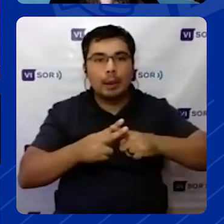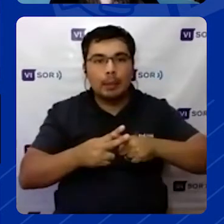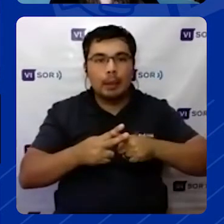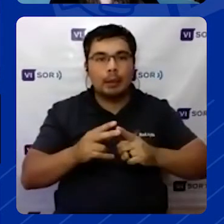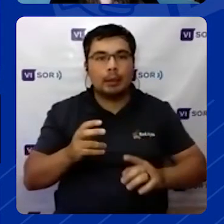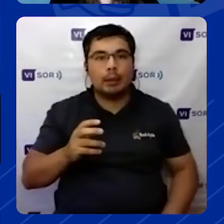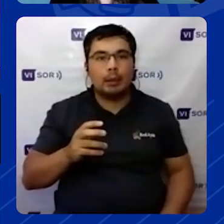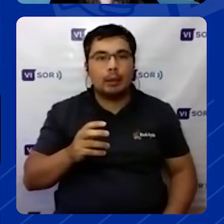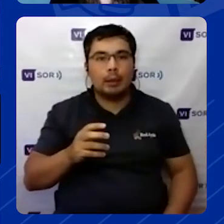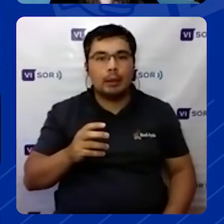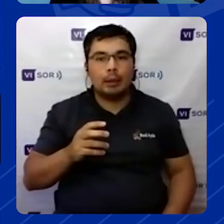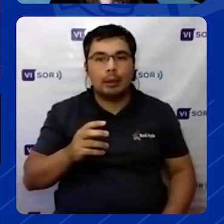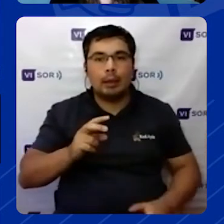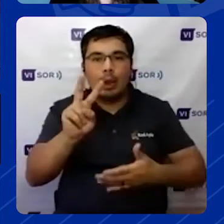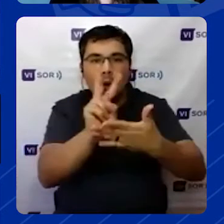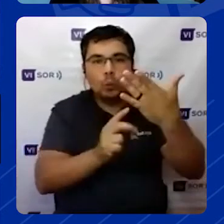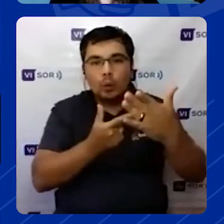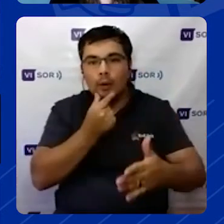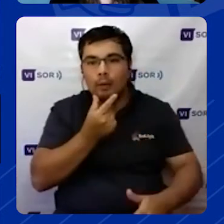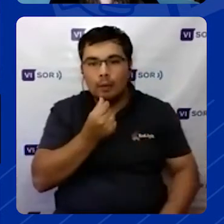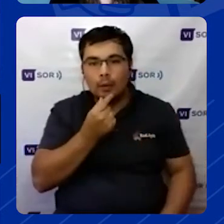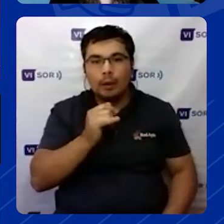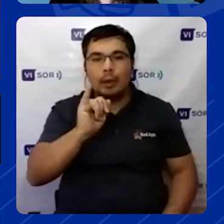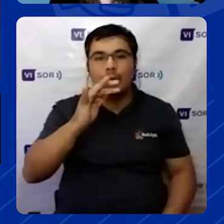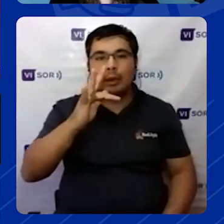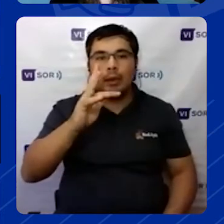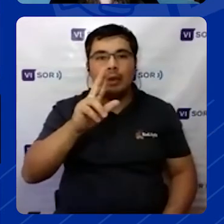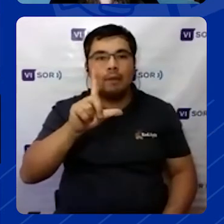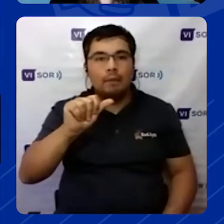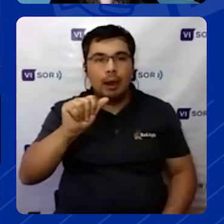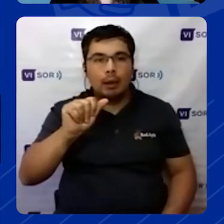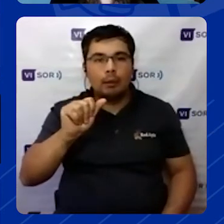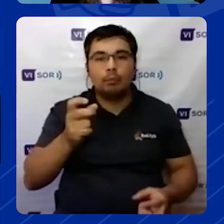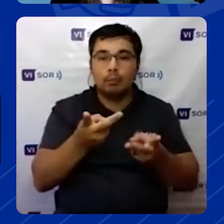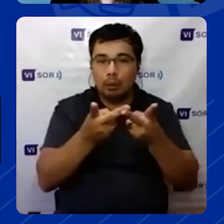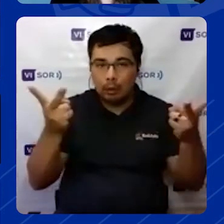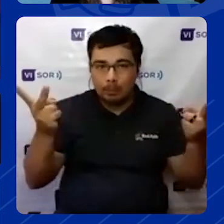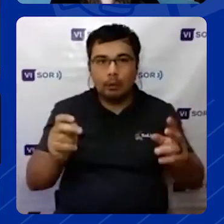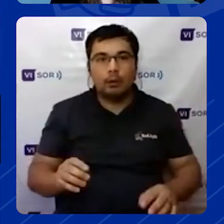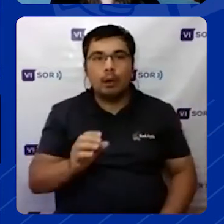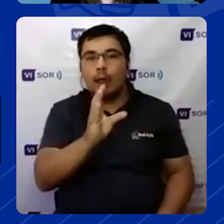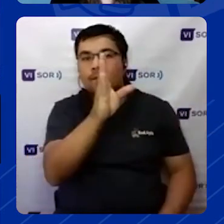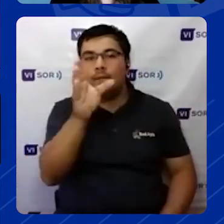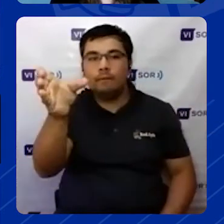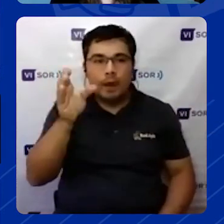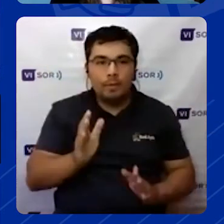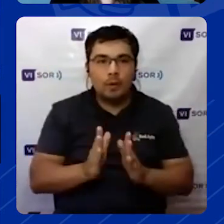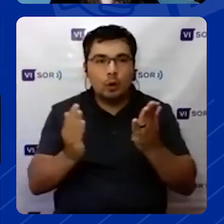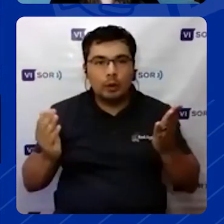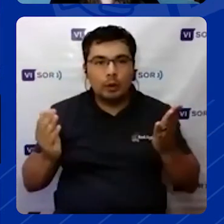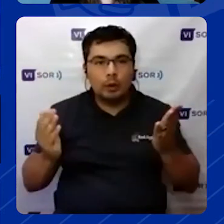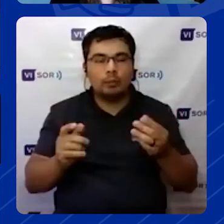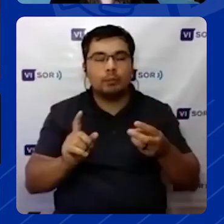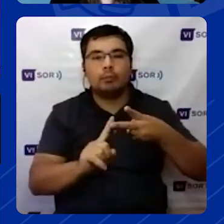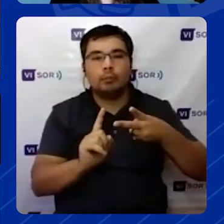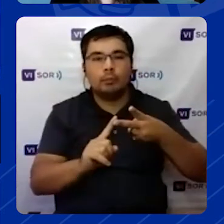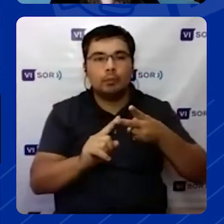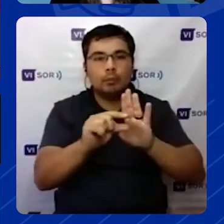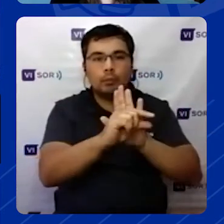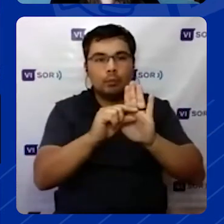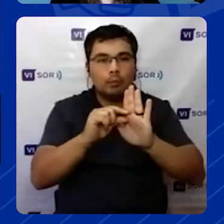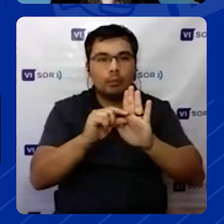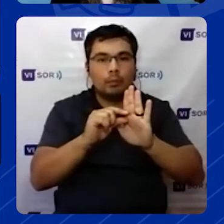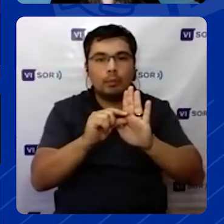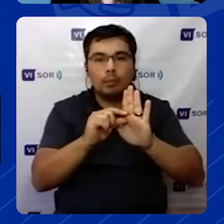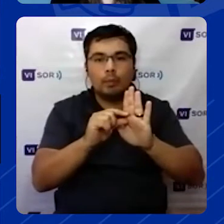Internacional de Bibliotecarios, la IFLA, que está disponible en español. Tienen información para todos, que es